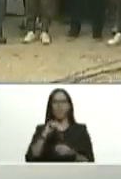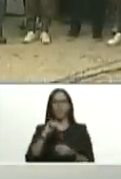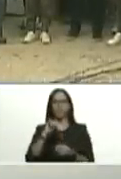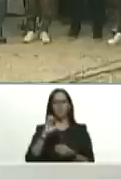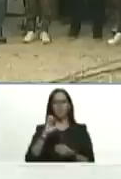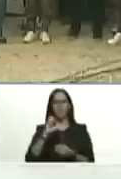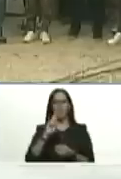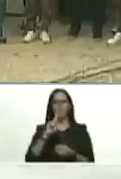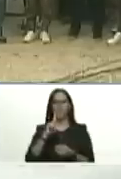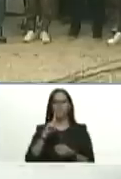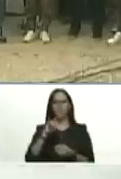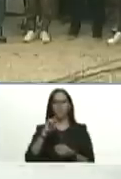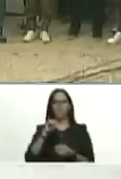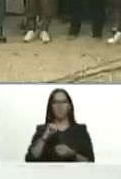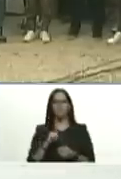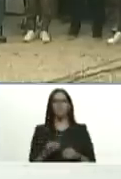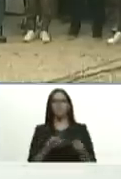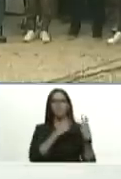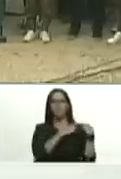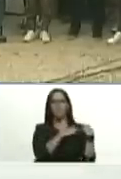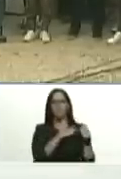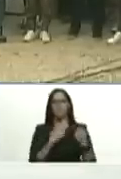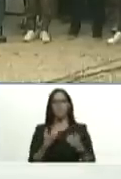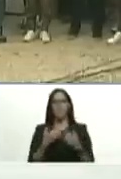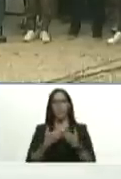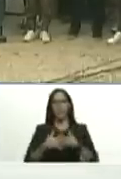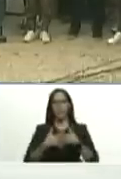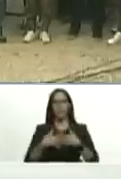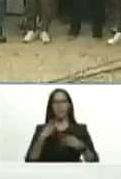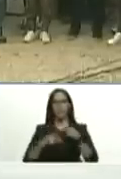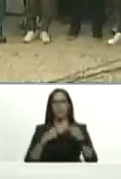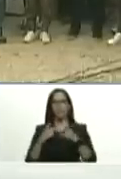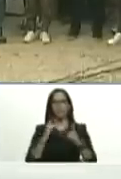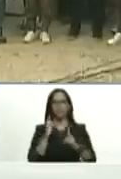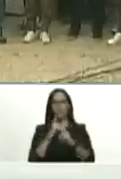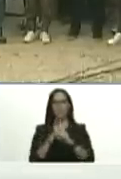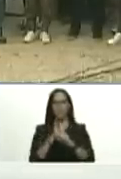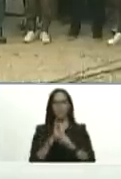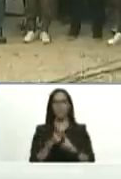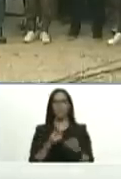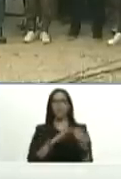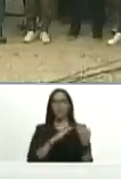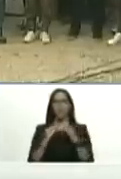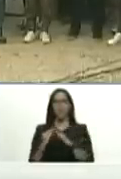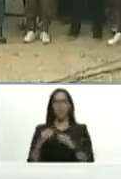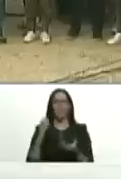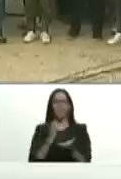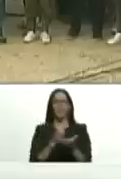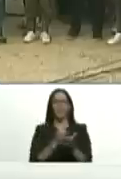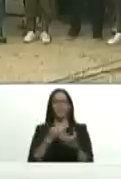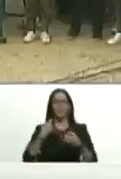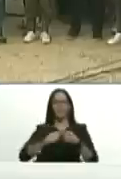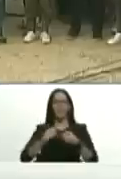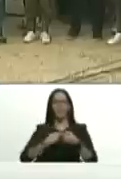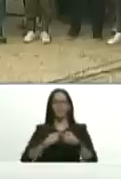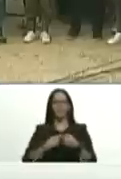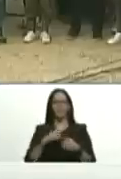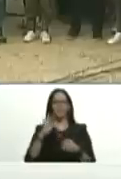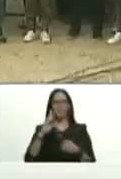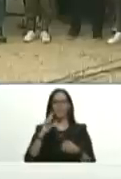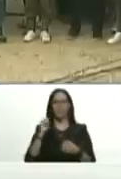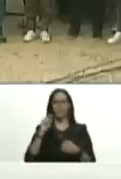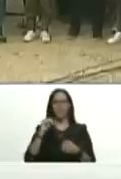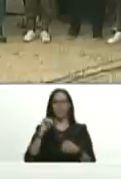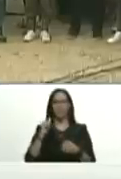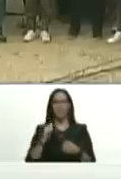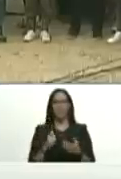Rivera, responsable de la empresa de producción directa comunal Katia Gas, de Fran José Amaya, administrador de la empresa de